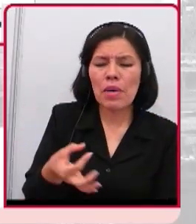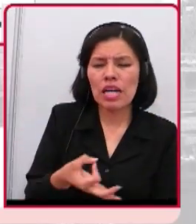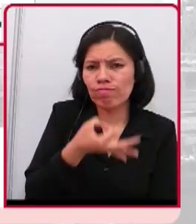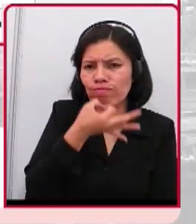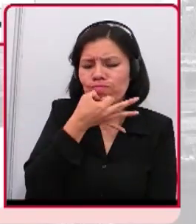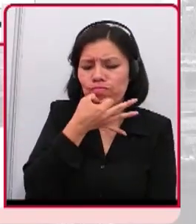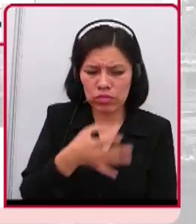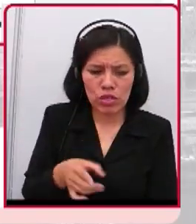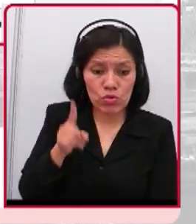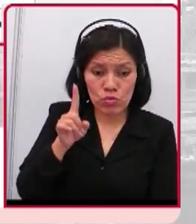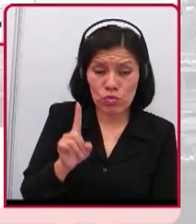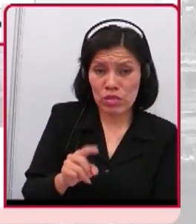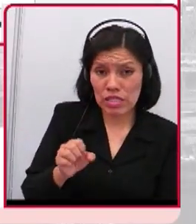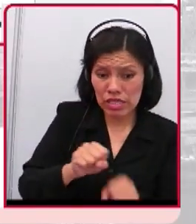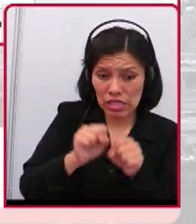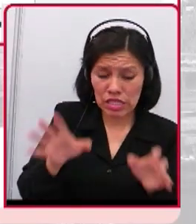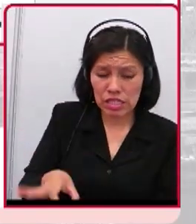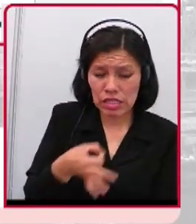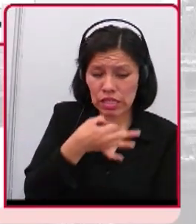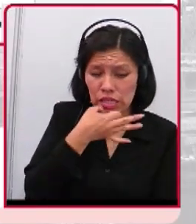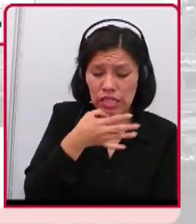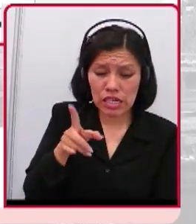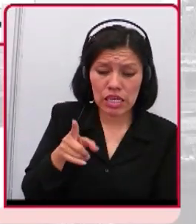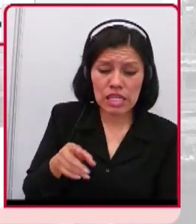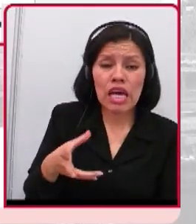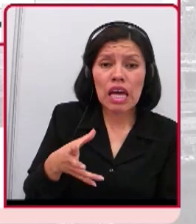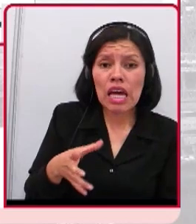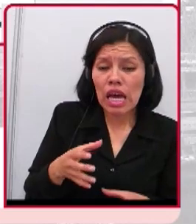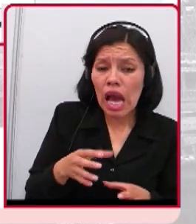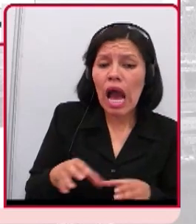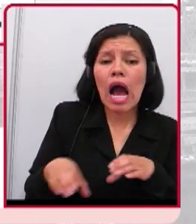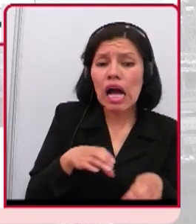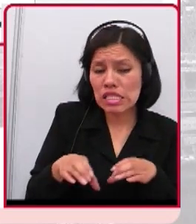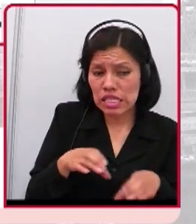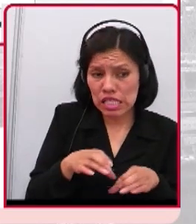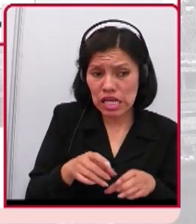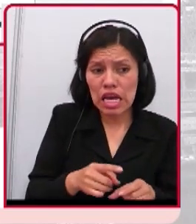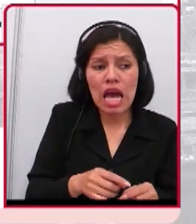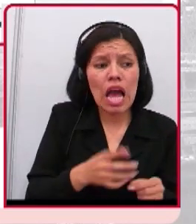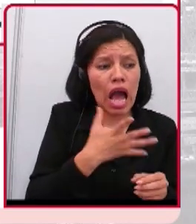de replicar, como su propio nombre lo dice, las acciones de un operador experto.